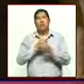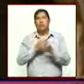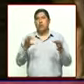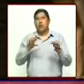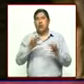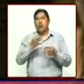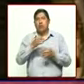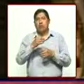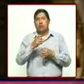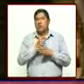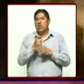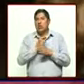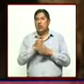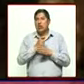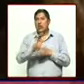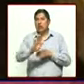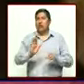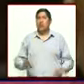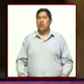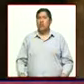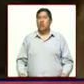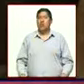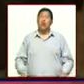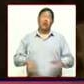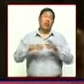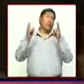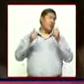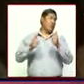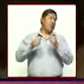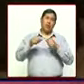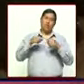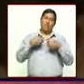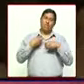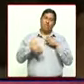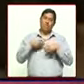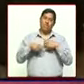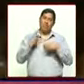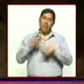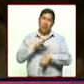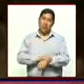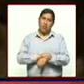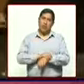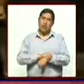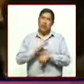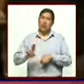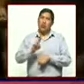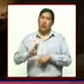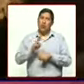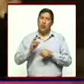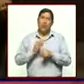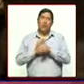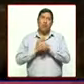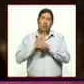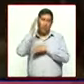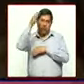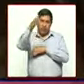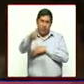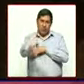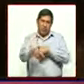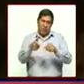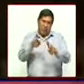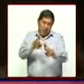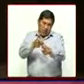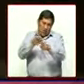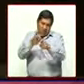táctica de operaciones policiales. Muy bien. Es el punto donde se ha registrado tensión. Ya hay una persona aprehendida. Se ha utilizado gases lacrimógenos para dispersar